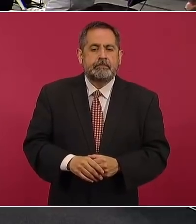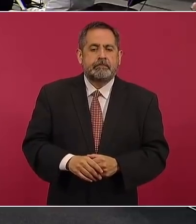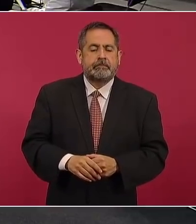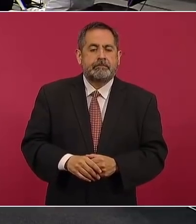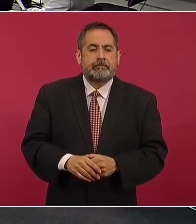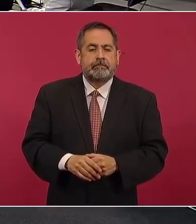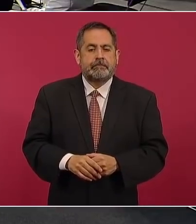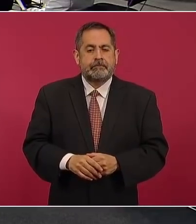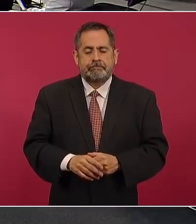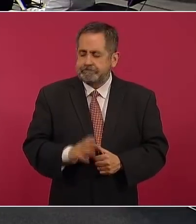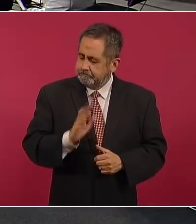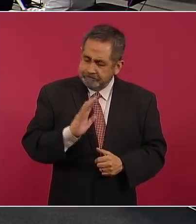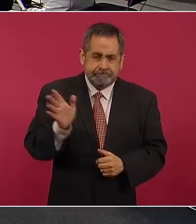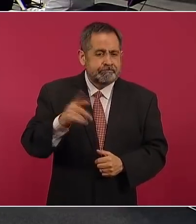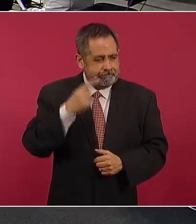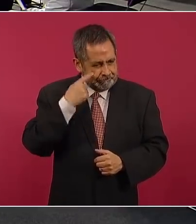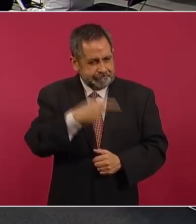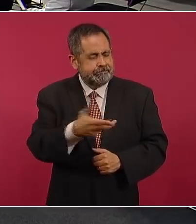ya.